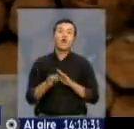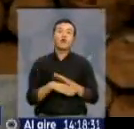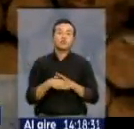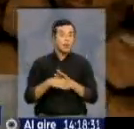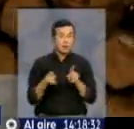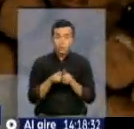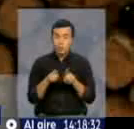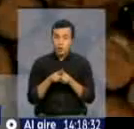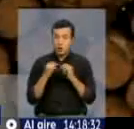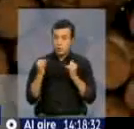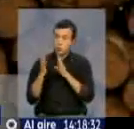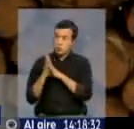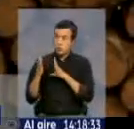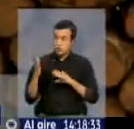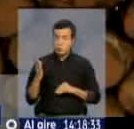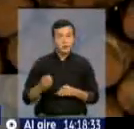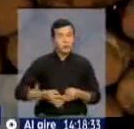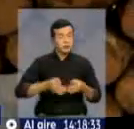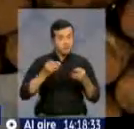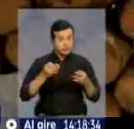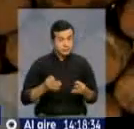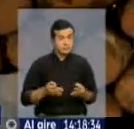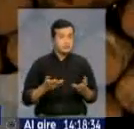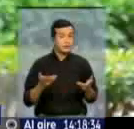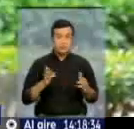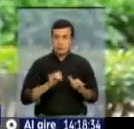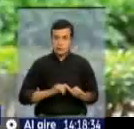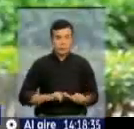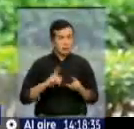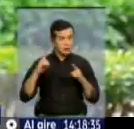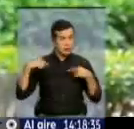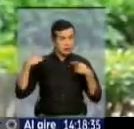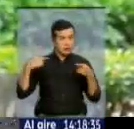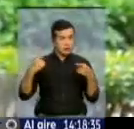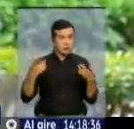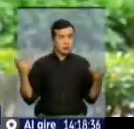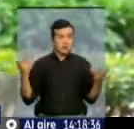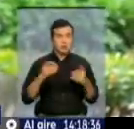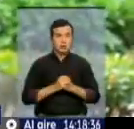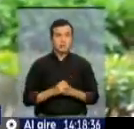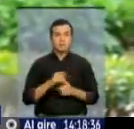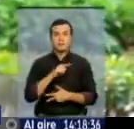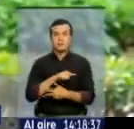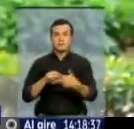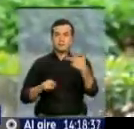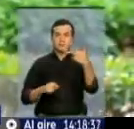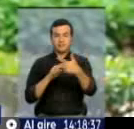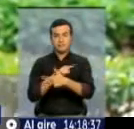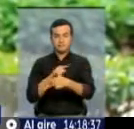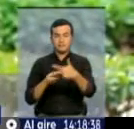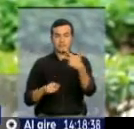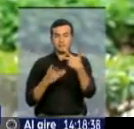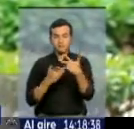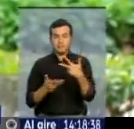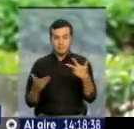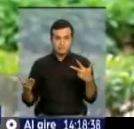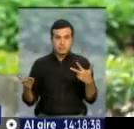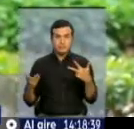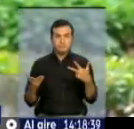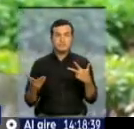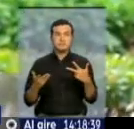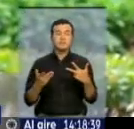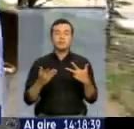a sí mismas, ahora también lo mismo seguimos. Entonces son tres cosas que le ponemos y para que pueda salir el